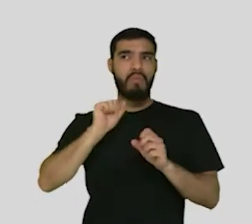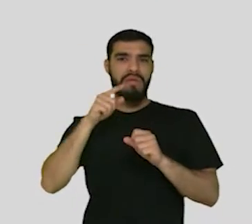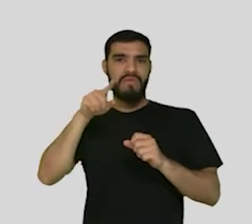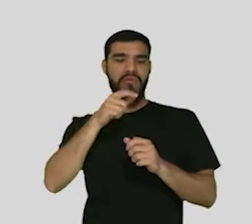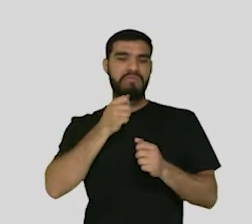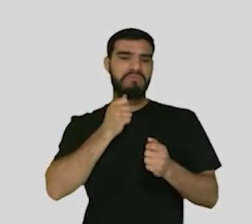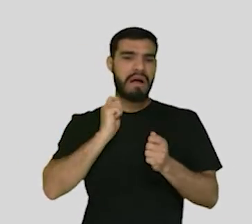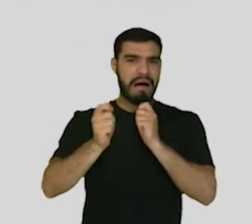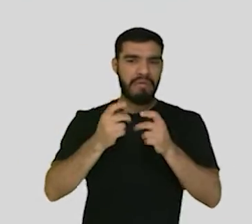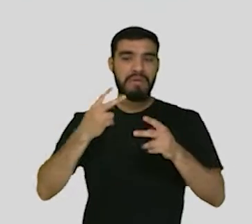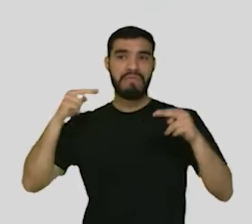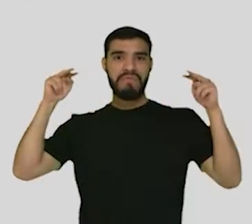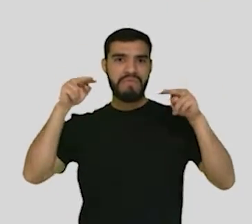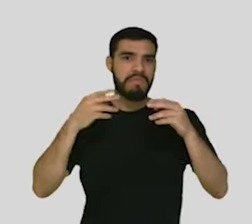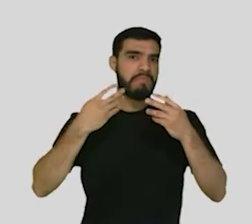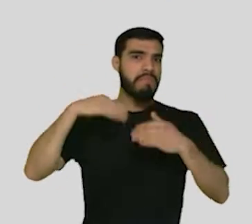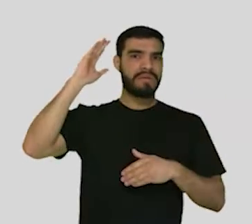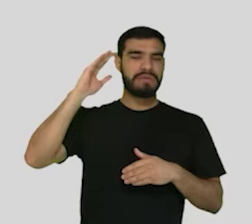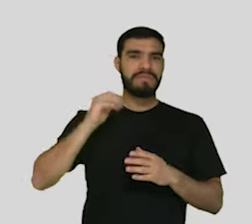ave tenambae